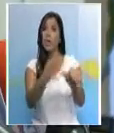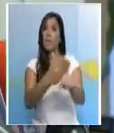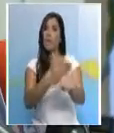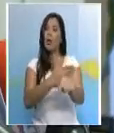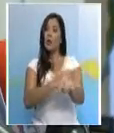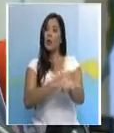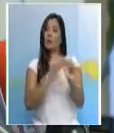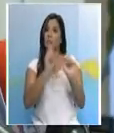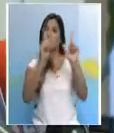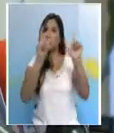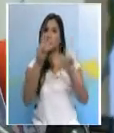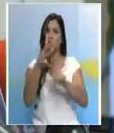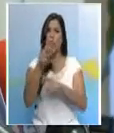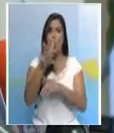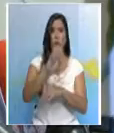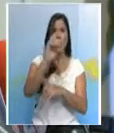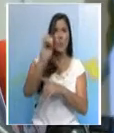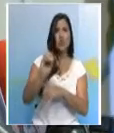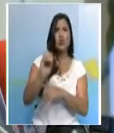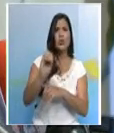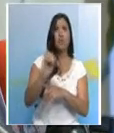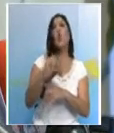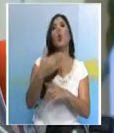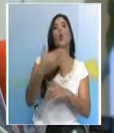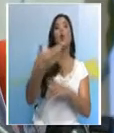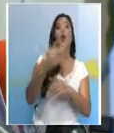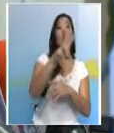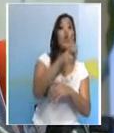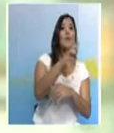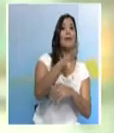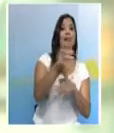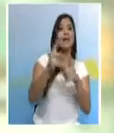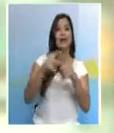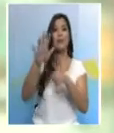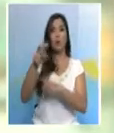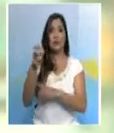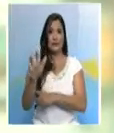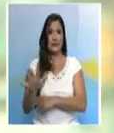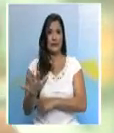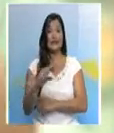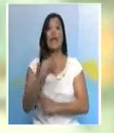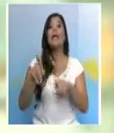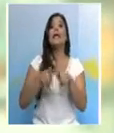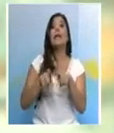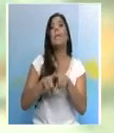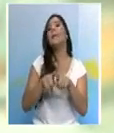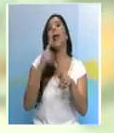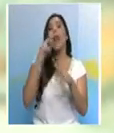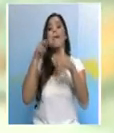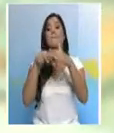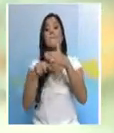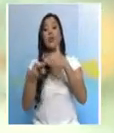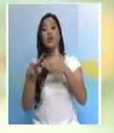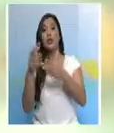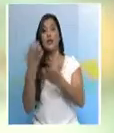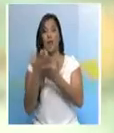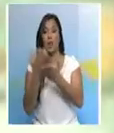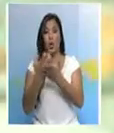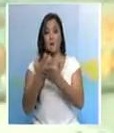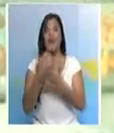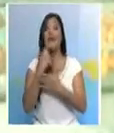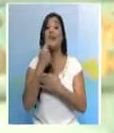al 4% en un periodo que va de 2013 al 2015. Además, según las proyecciones macroeconómicas de la entidad,